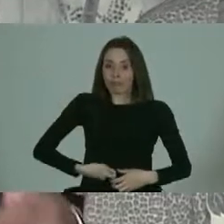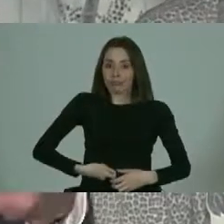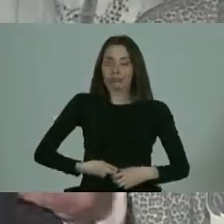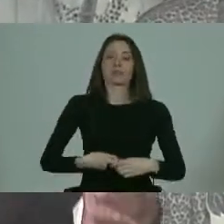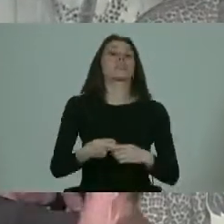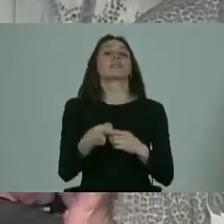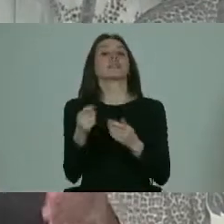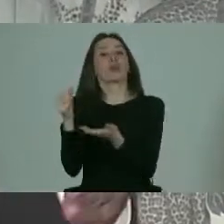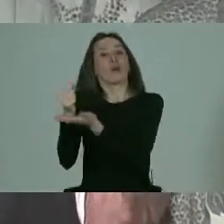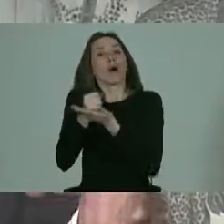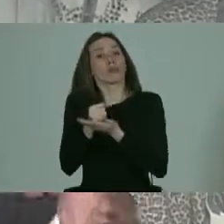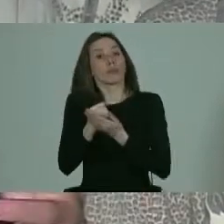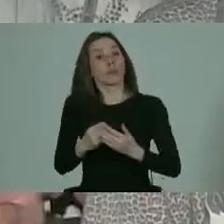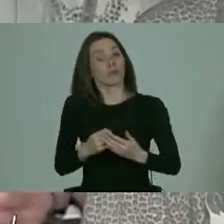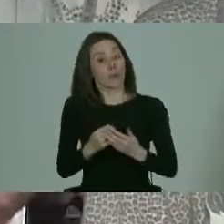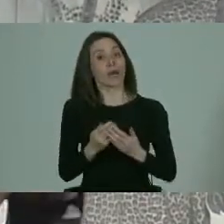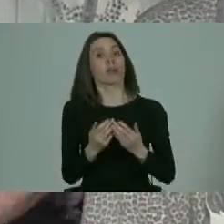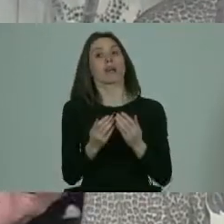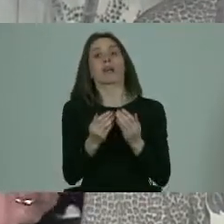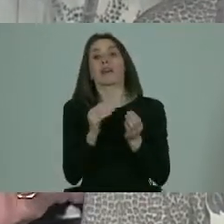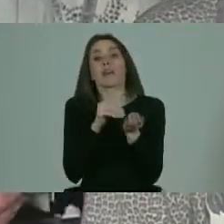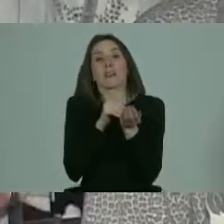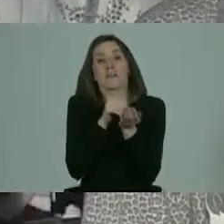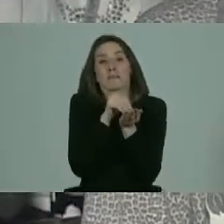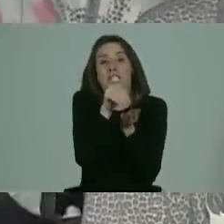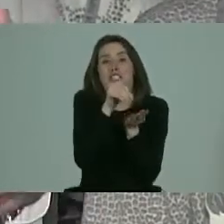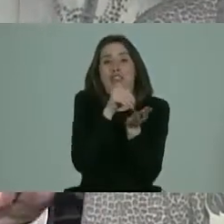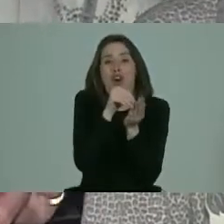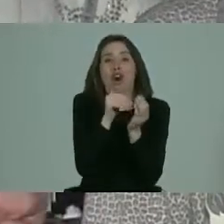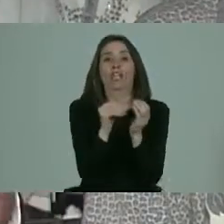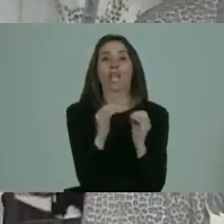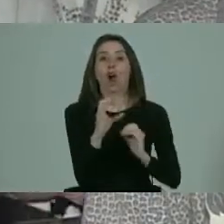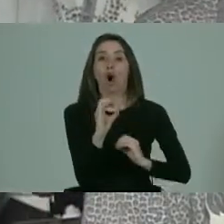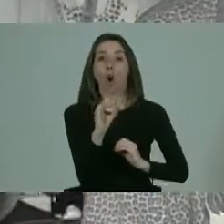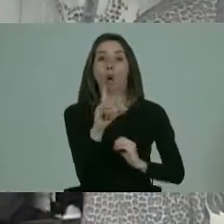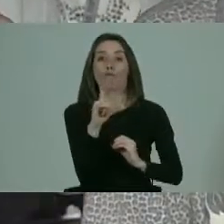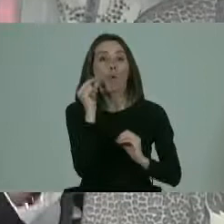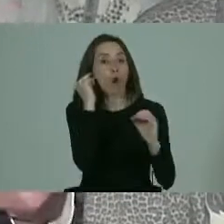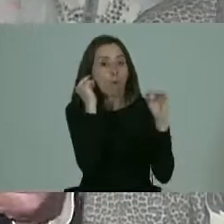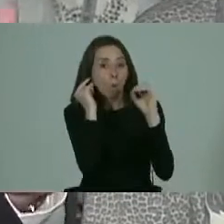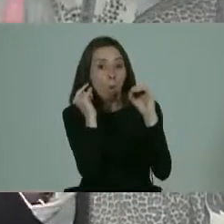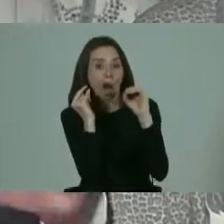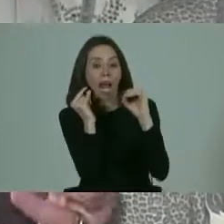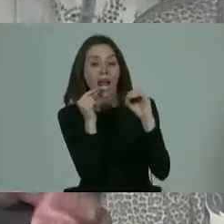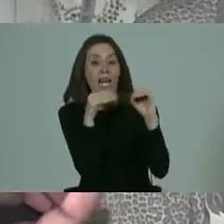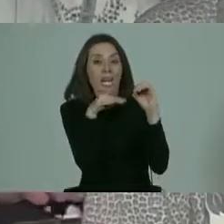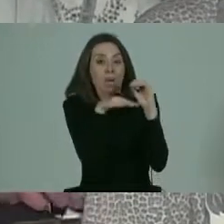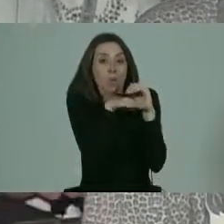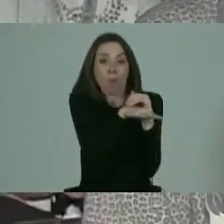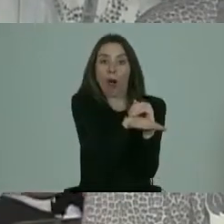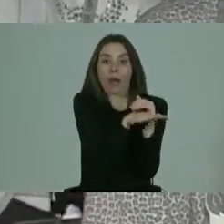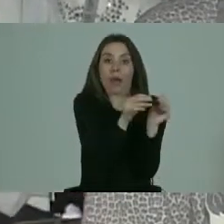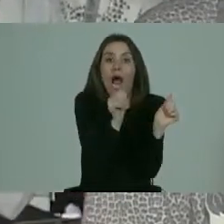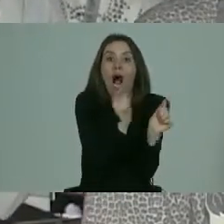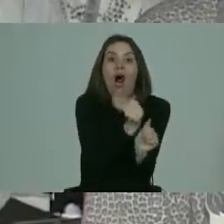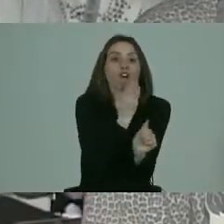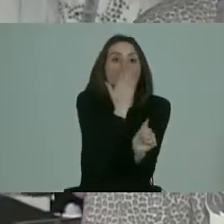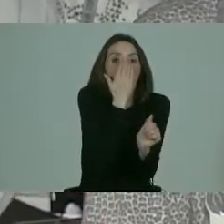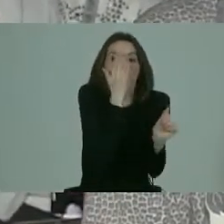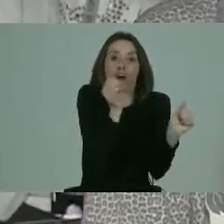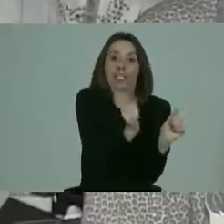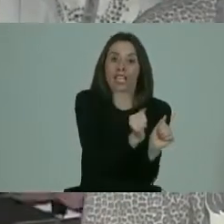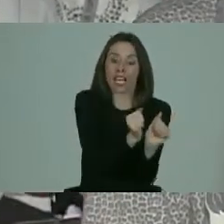y varios millones de óvulos congelados que se escogió sea la tecnología que permite preservar